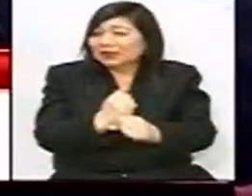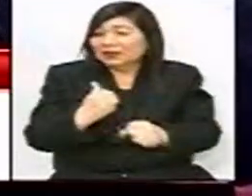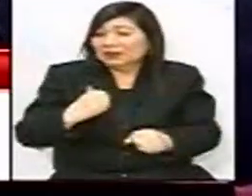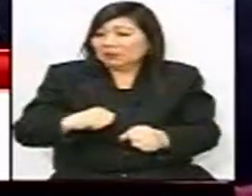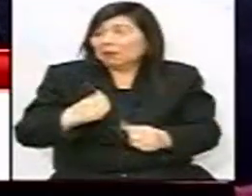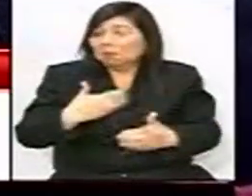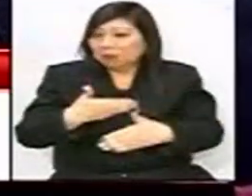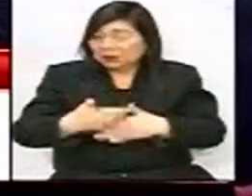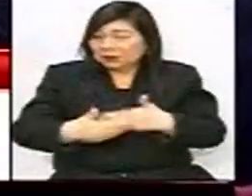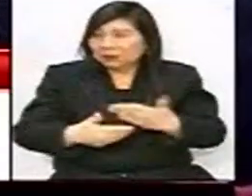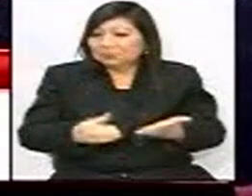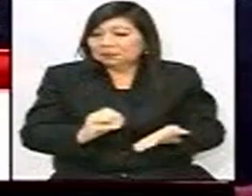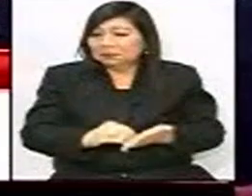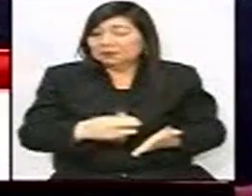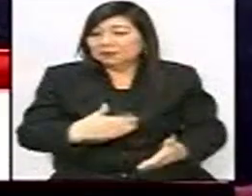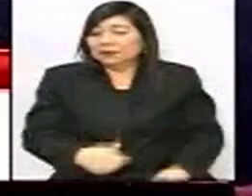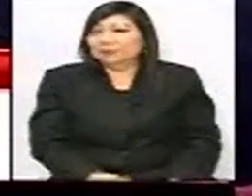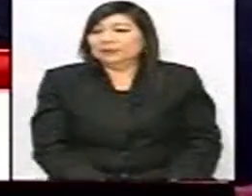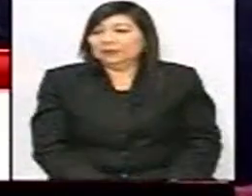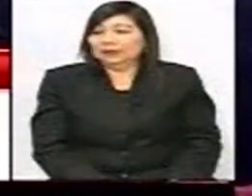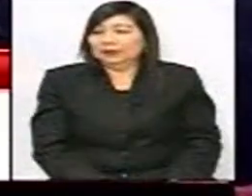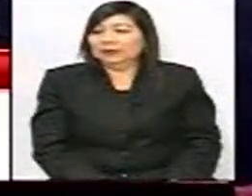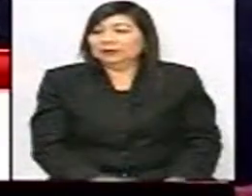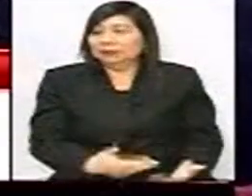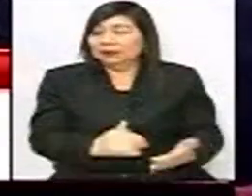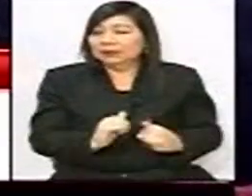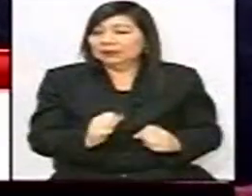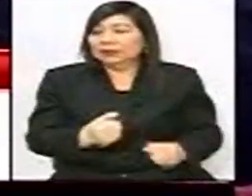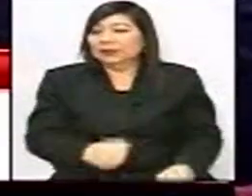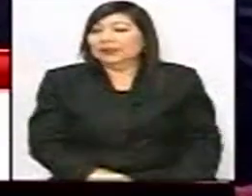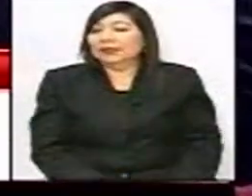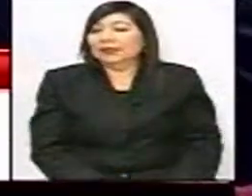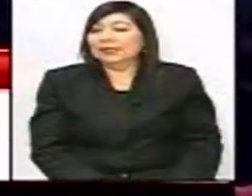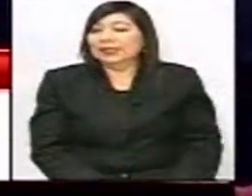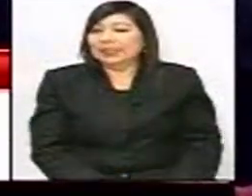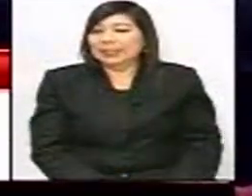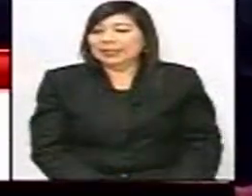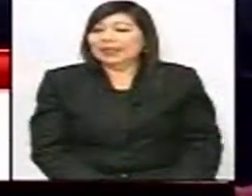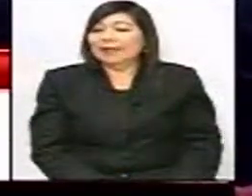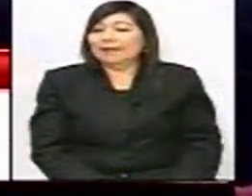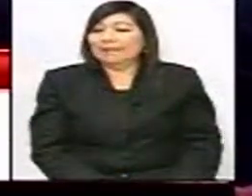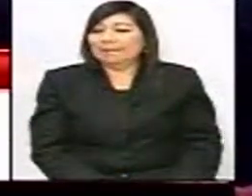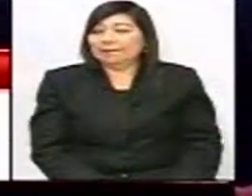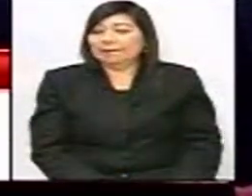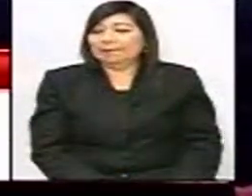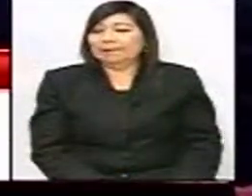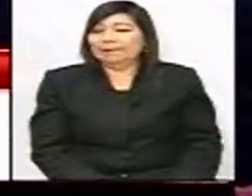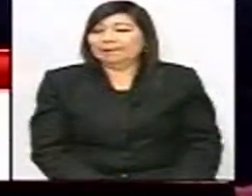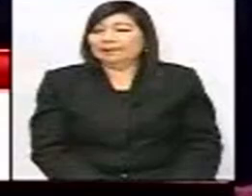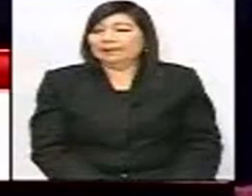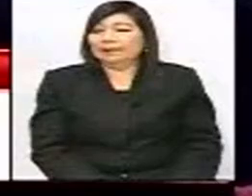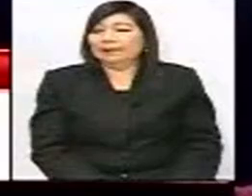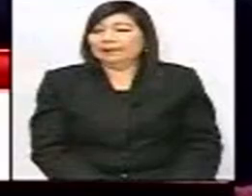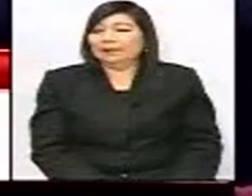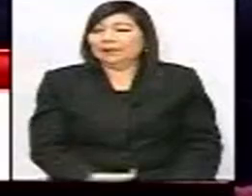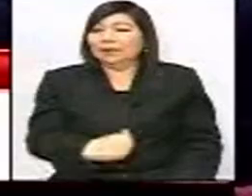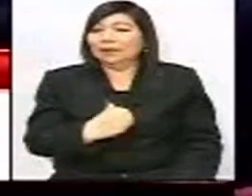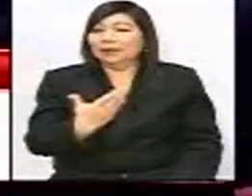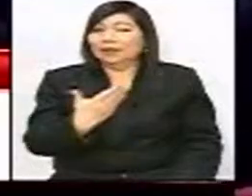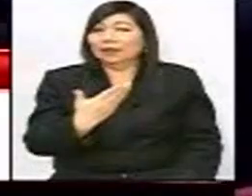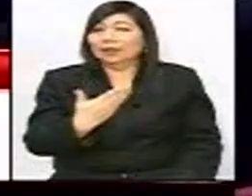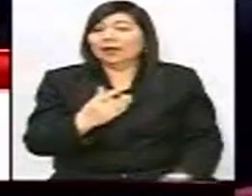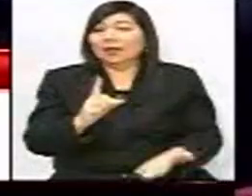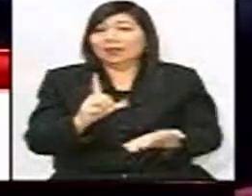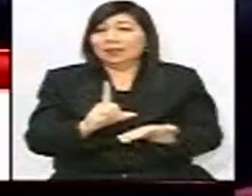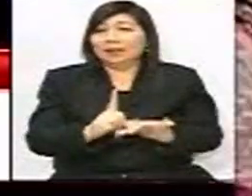se pueda ir avanzando algo? Esperemos que así sea. Y para terminar, presidente, yo soy de la región